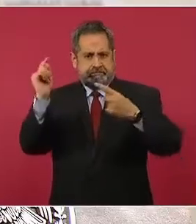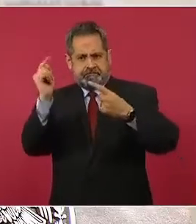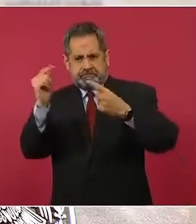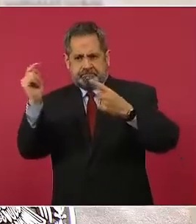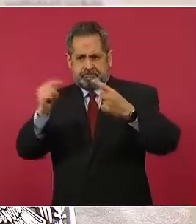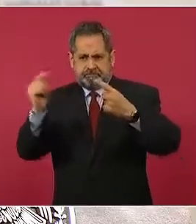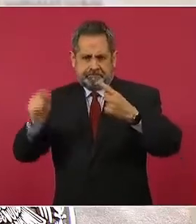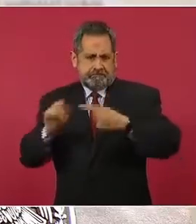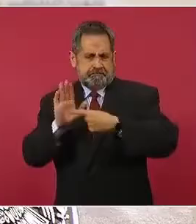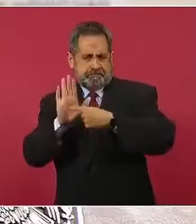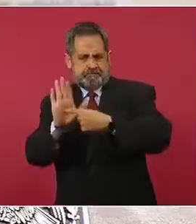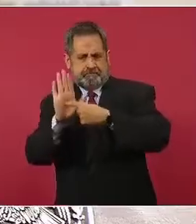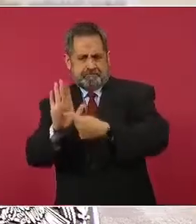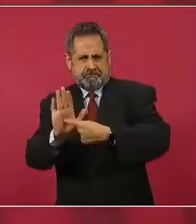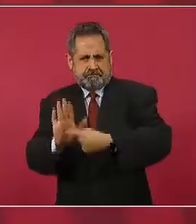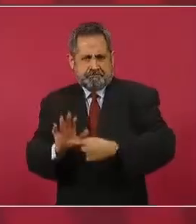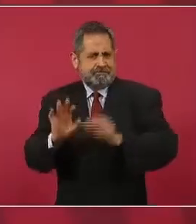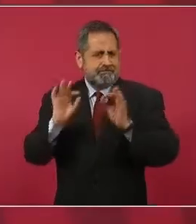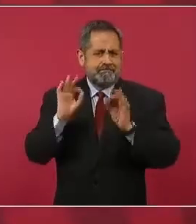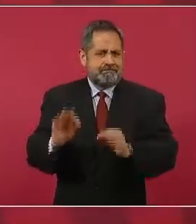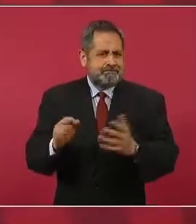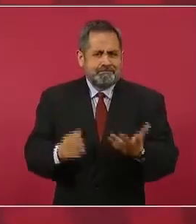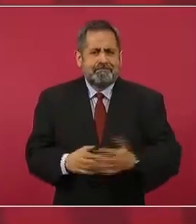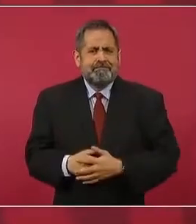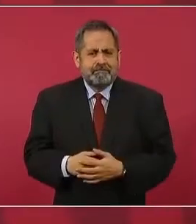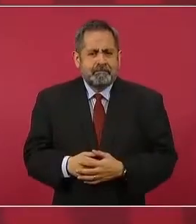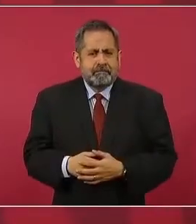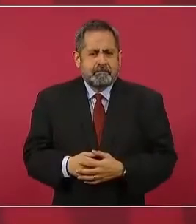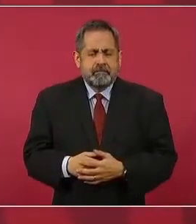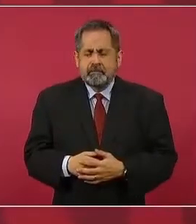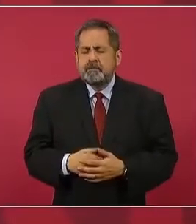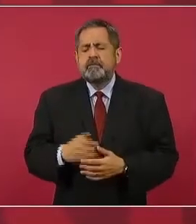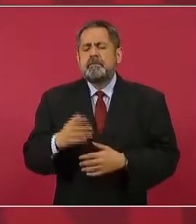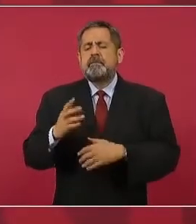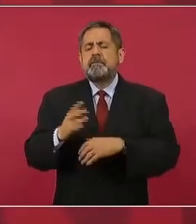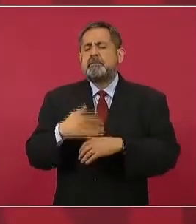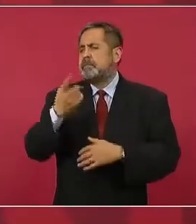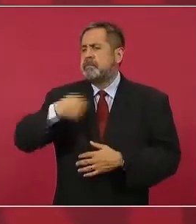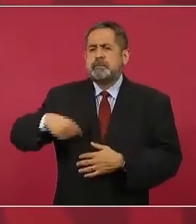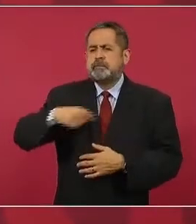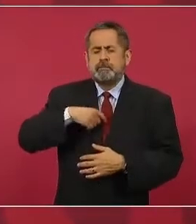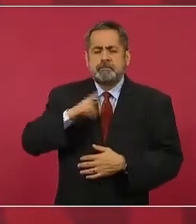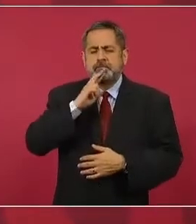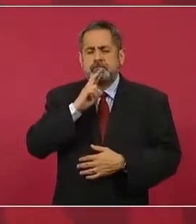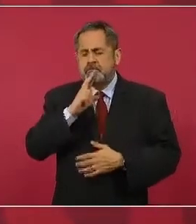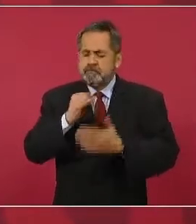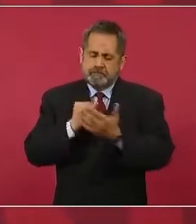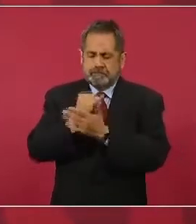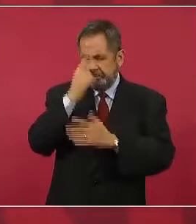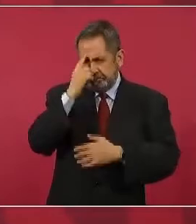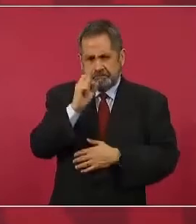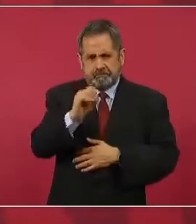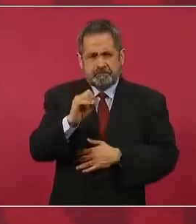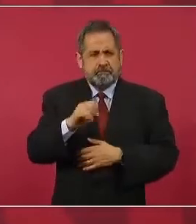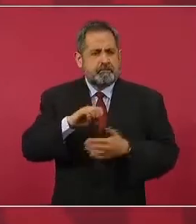de la política contra el COVID, y ahí están los resultados.